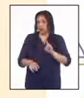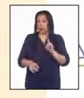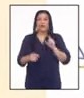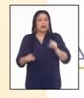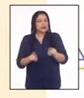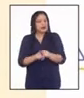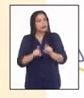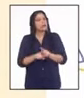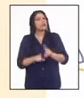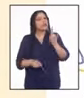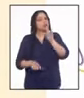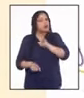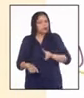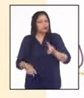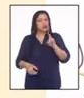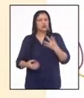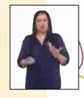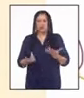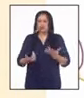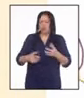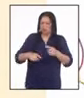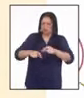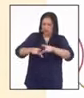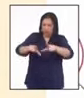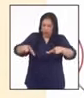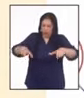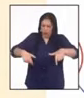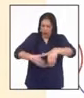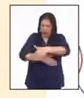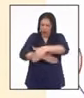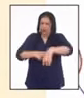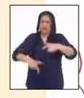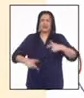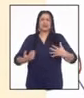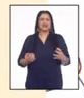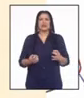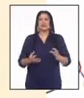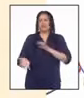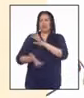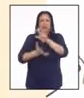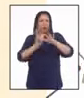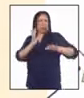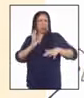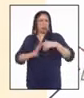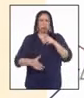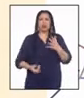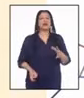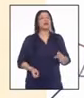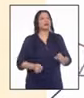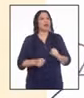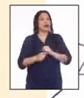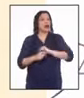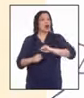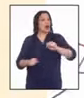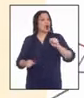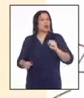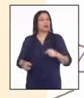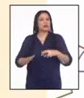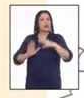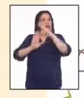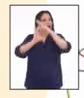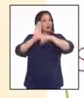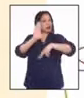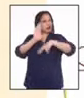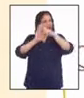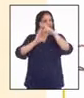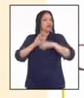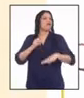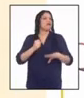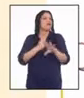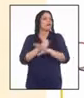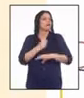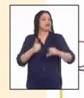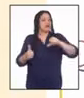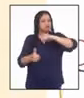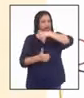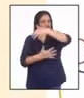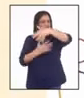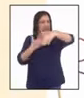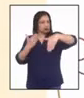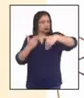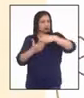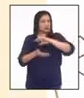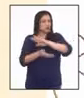uso generalmente en espacios públicos altera el orden y atenta contra las reglas elementales de la